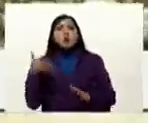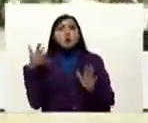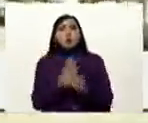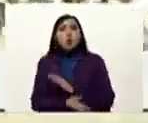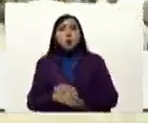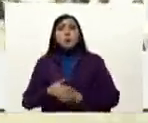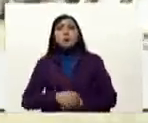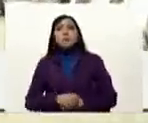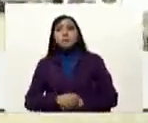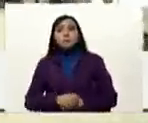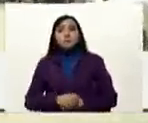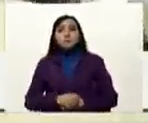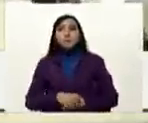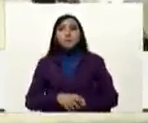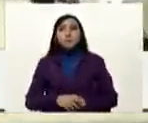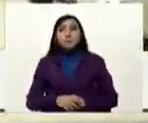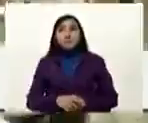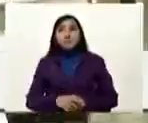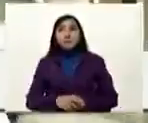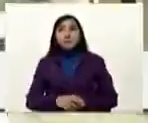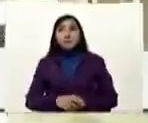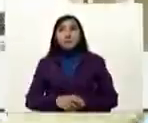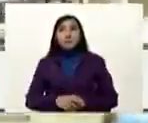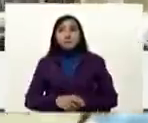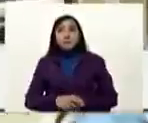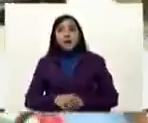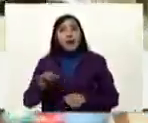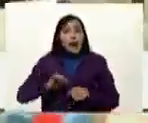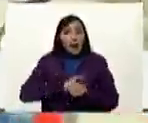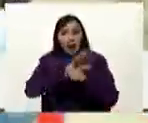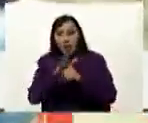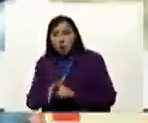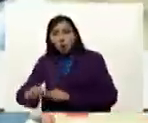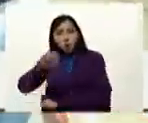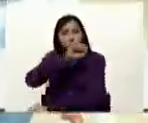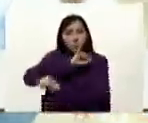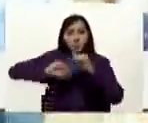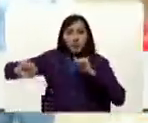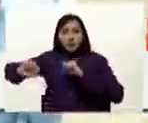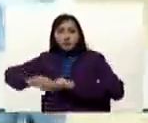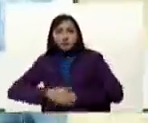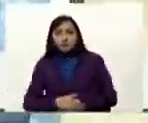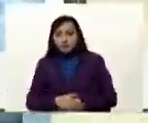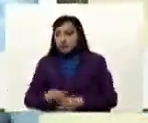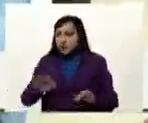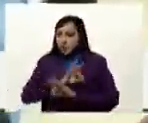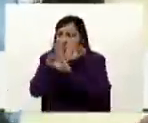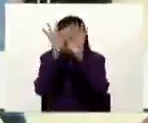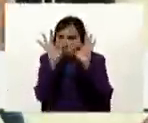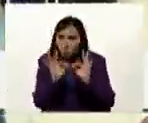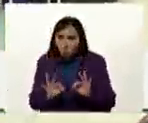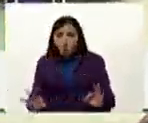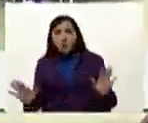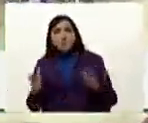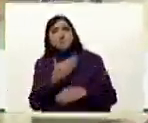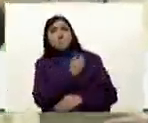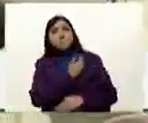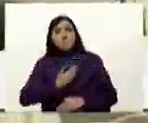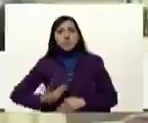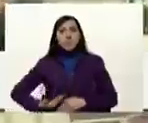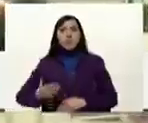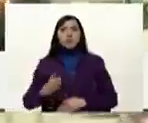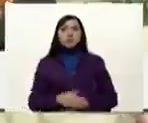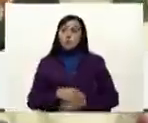este tremendo flagelo que hemos enfrentado del COVID-19, el método presidencial, cómo hemos